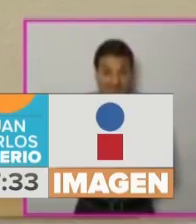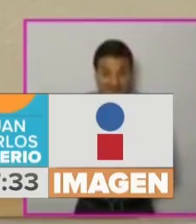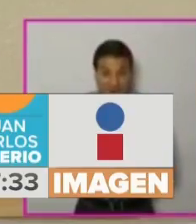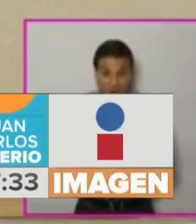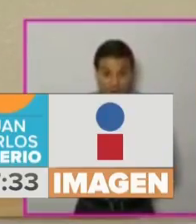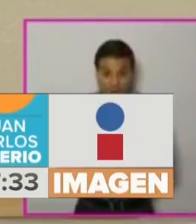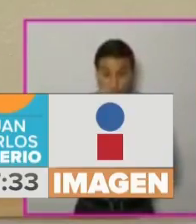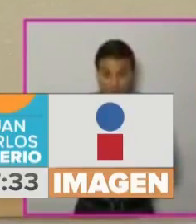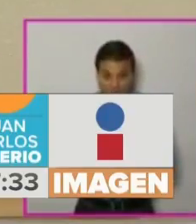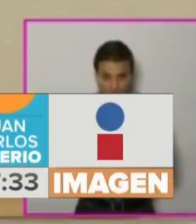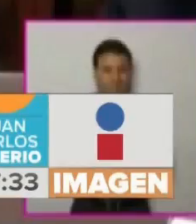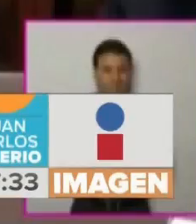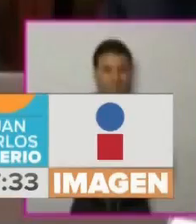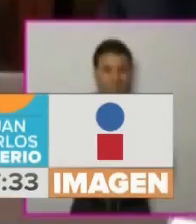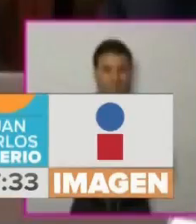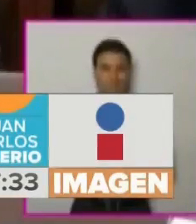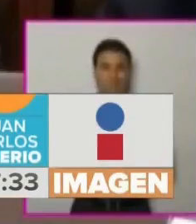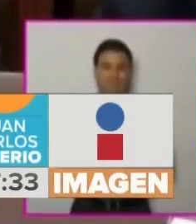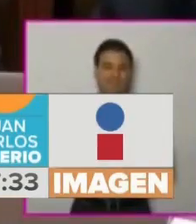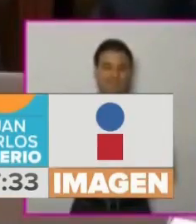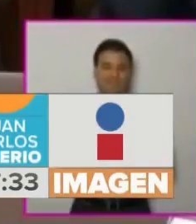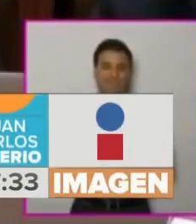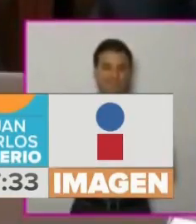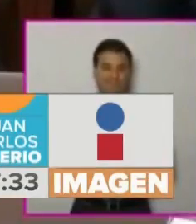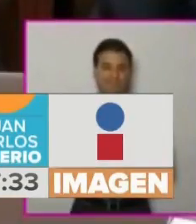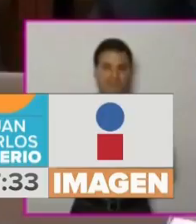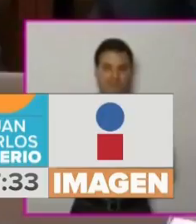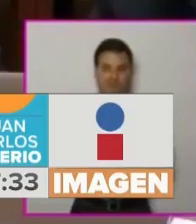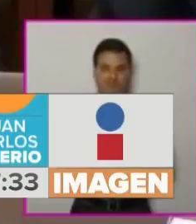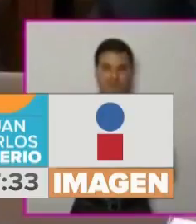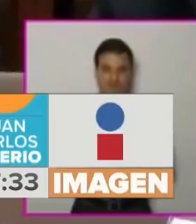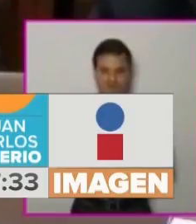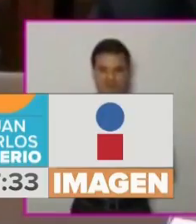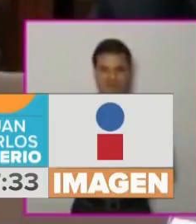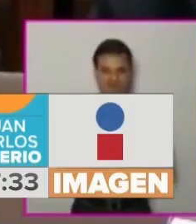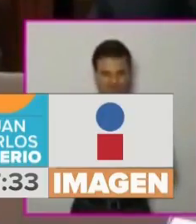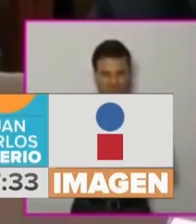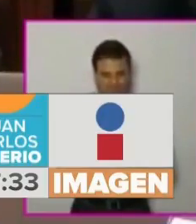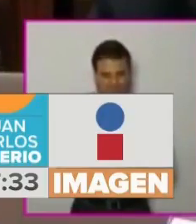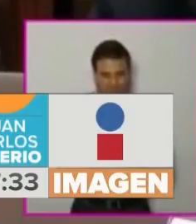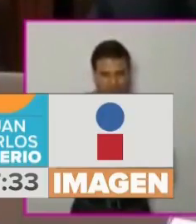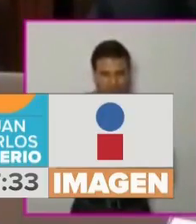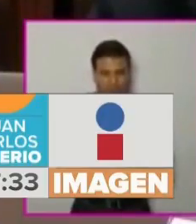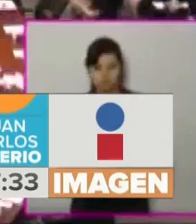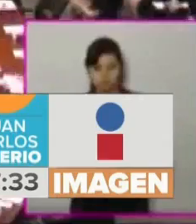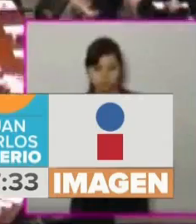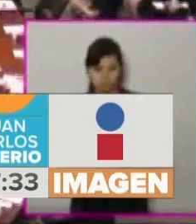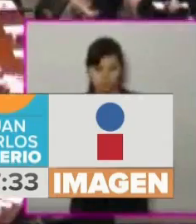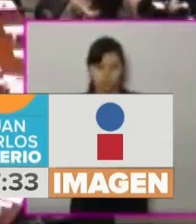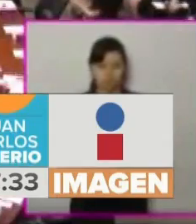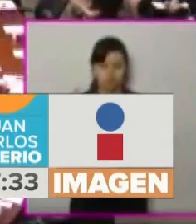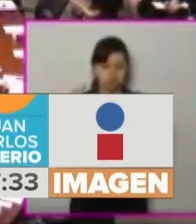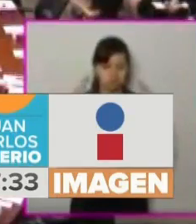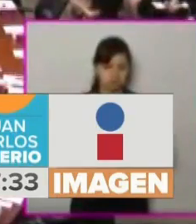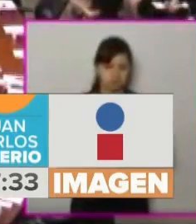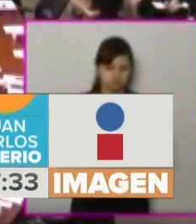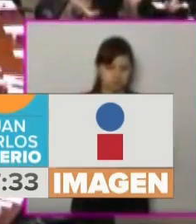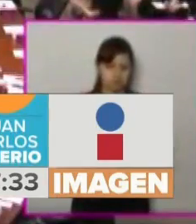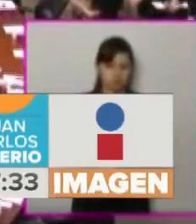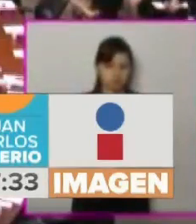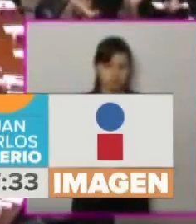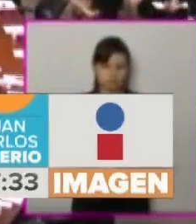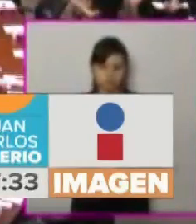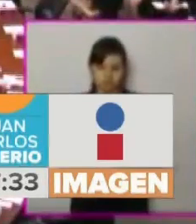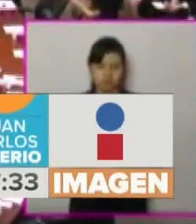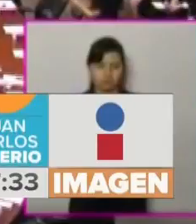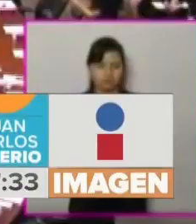de la gobernadora en funciones, Marta Erika Alonso, el clima de tensión política que se vive en Puebla y la petición de las fuerzas políticas